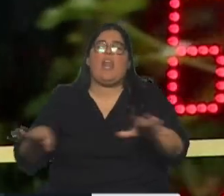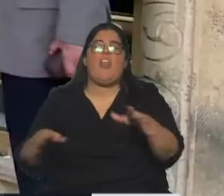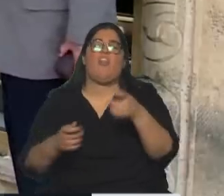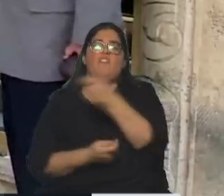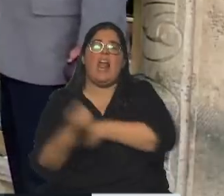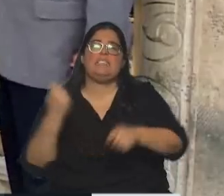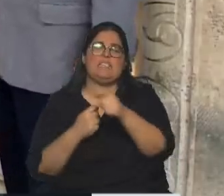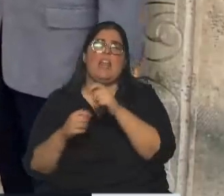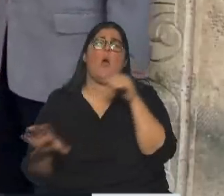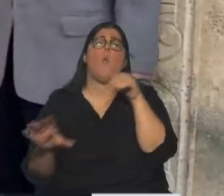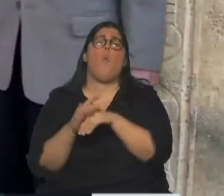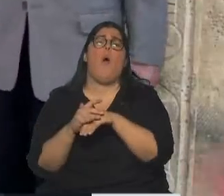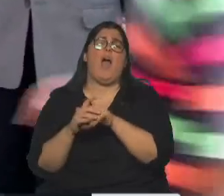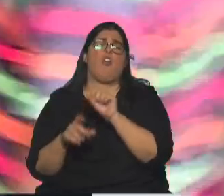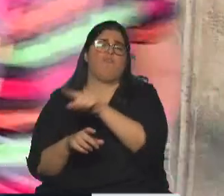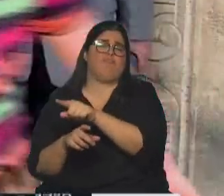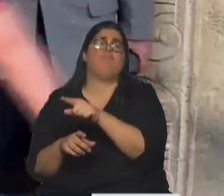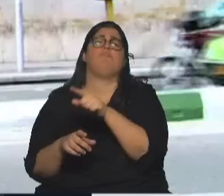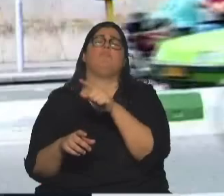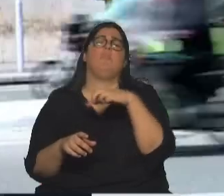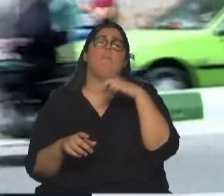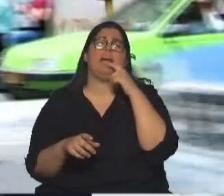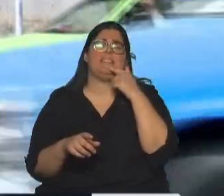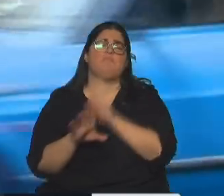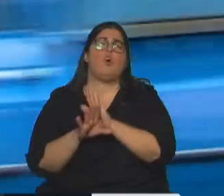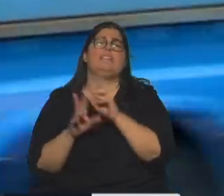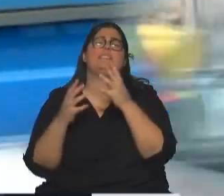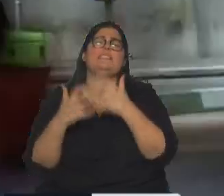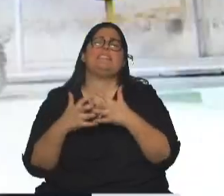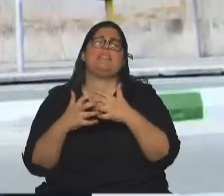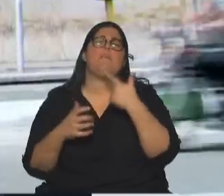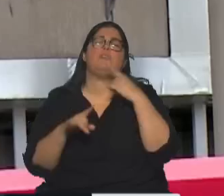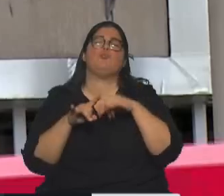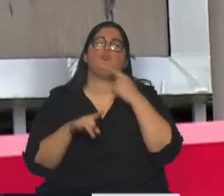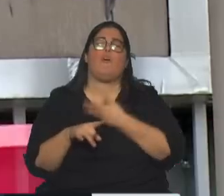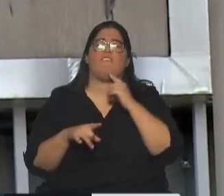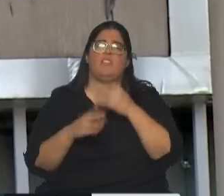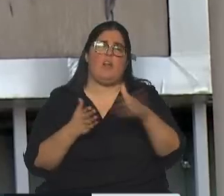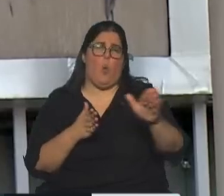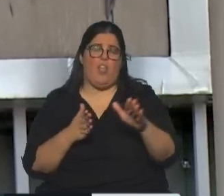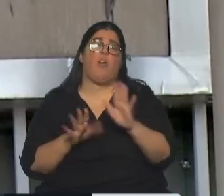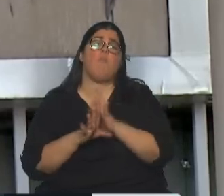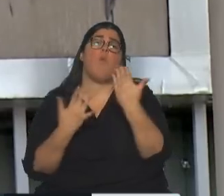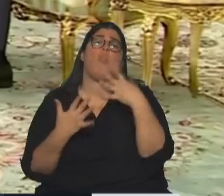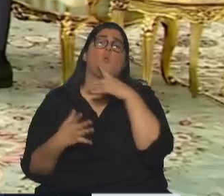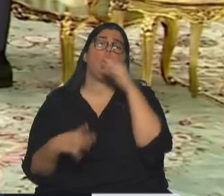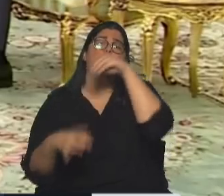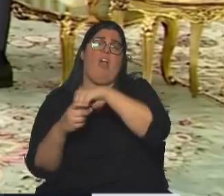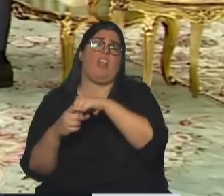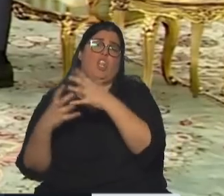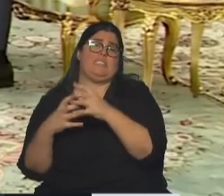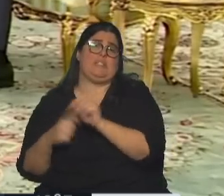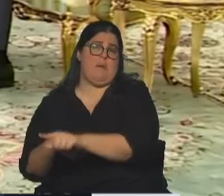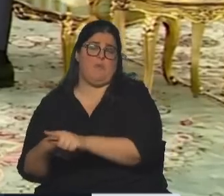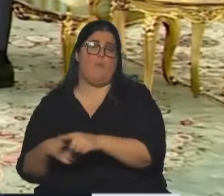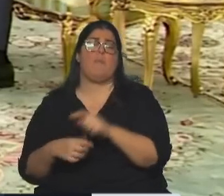Los bancos persas, también excluidos del sistema SWIFT, podrían incorporar a los rusos a su esquema. Por otro lado, Irán